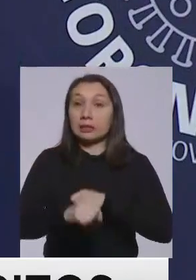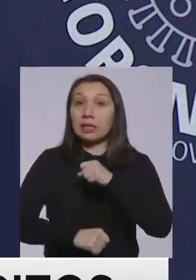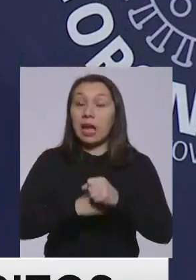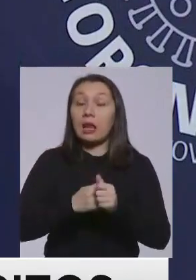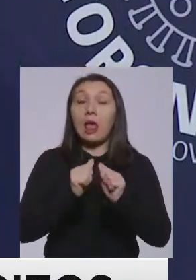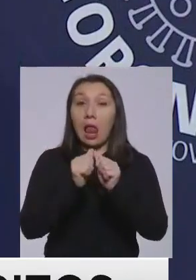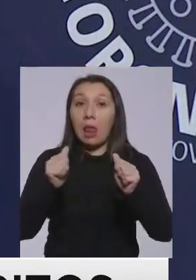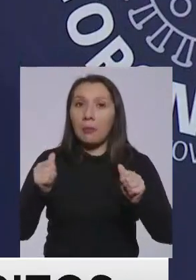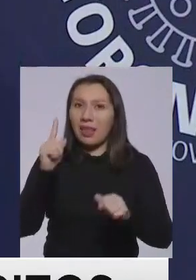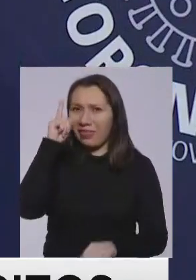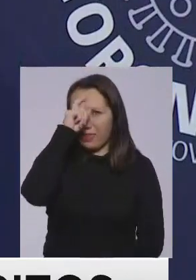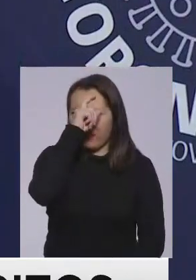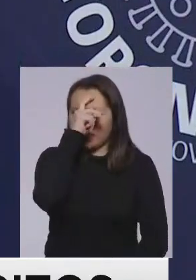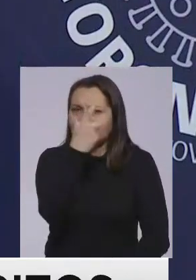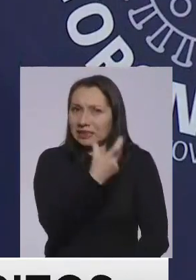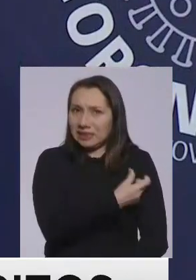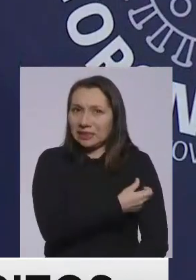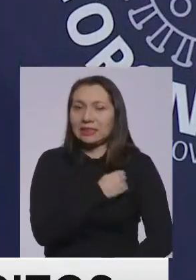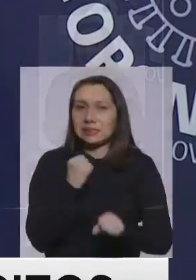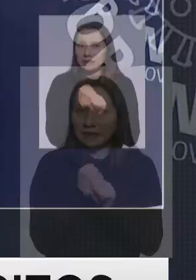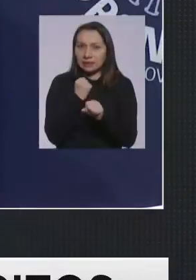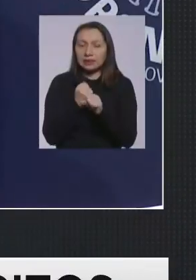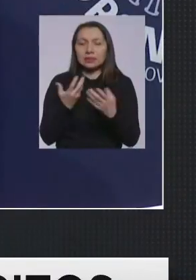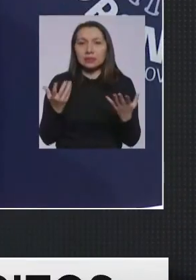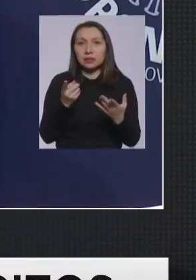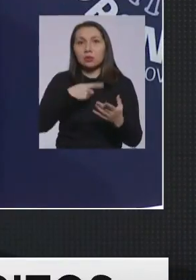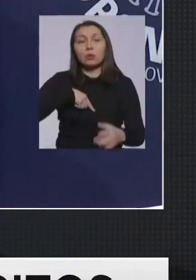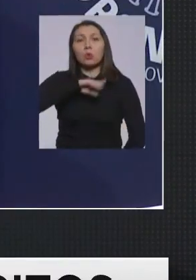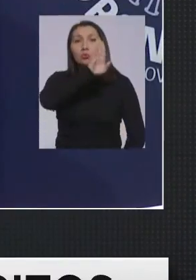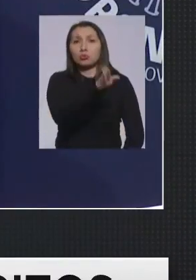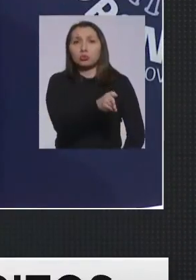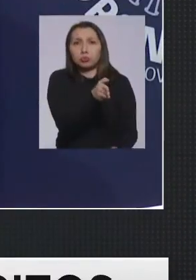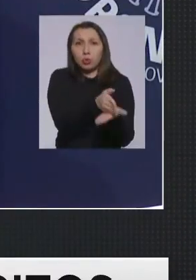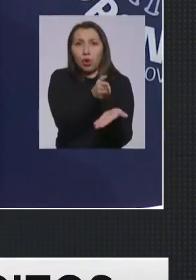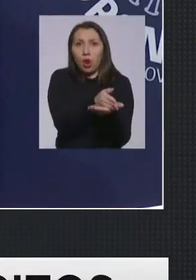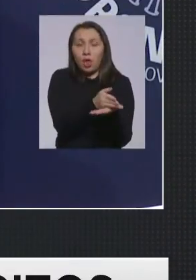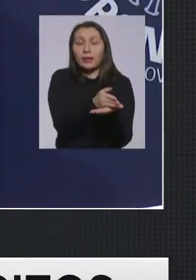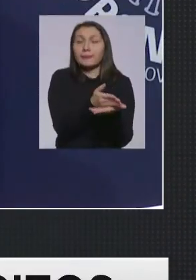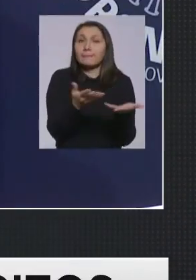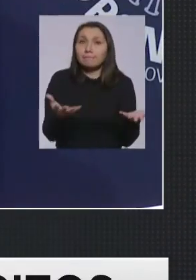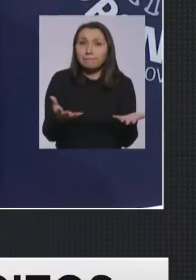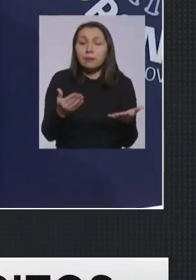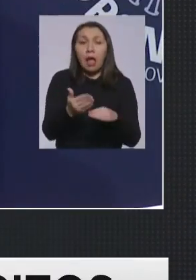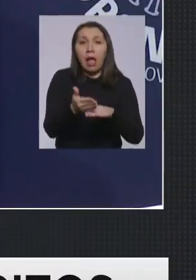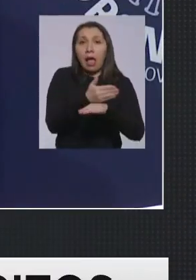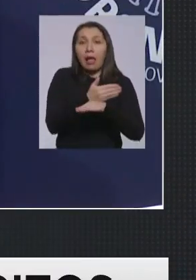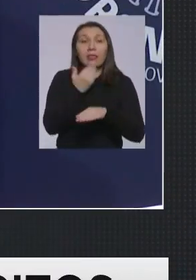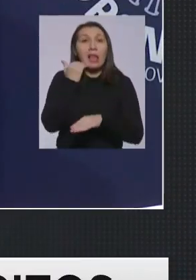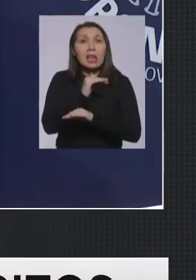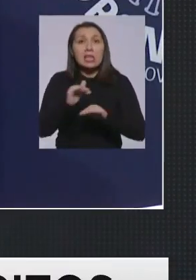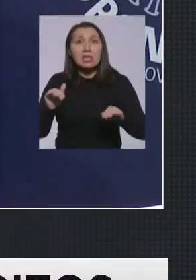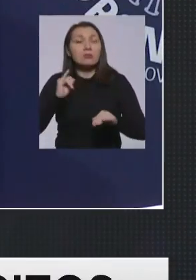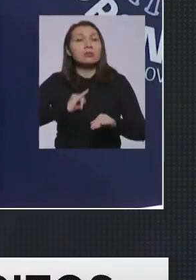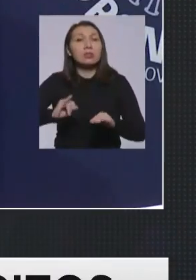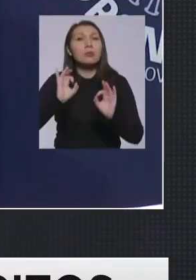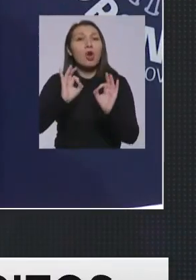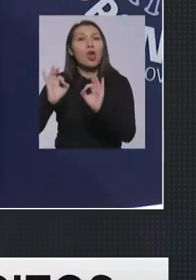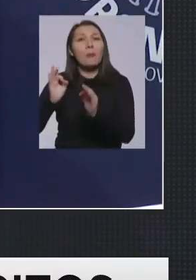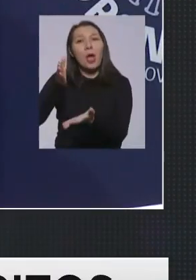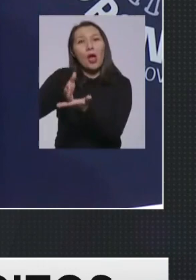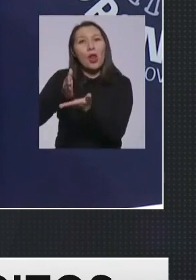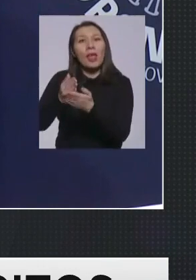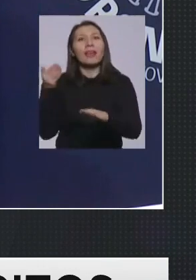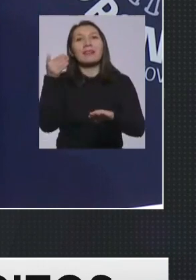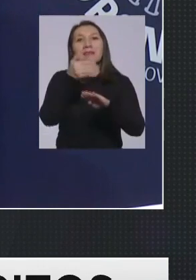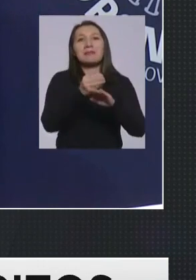una campaña que ha sido difícil ha sido difícil porque hemos suspendido las clases precozmente en los niños normalmente en el periodo escolar